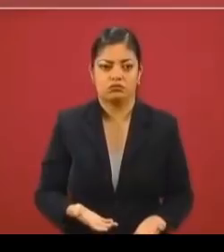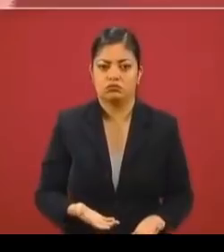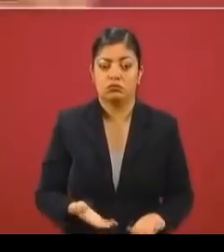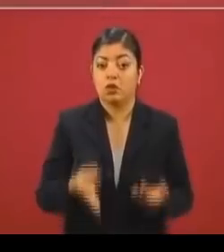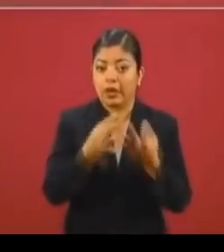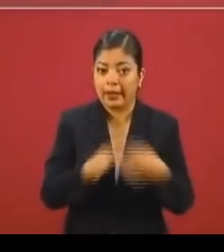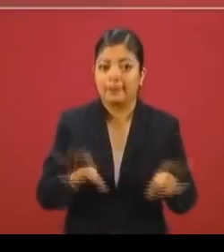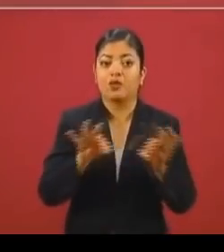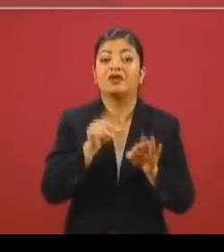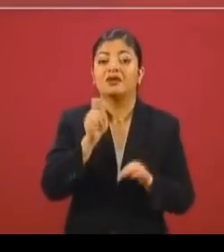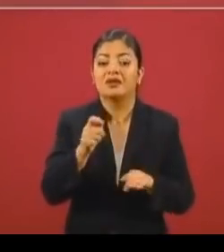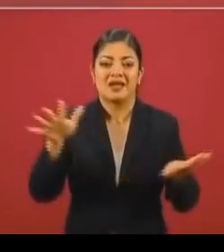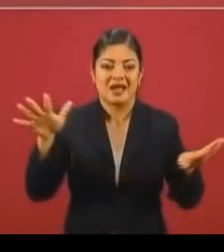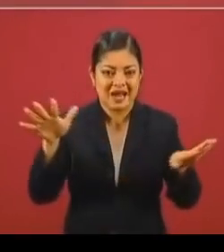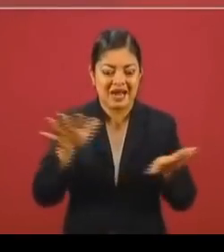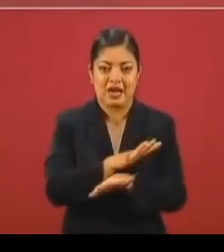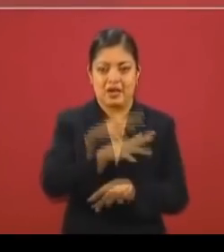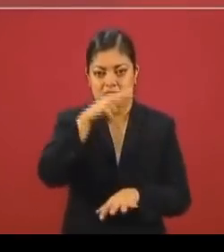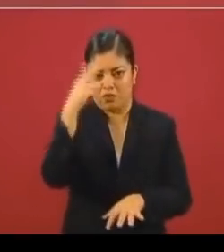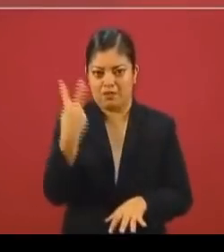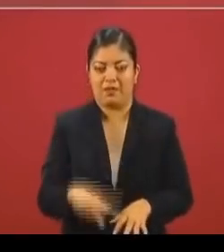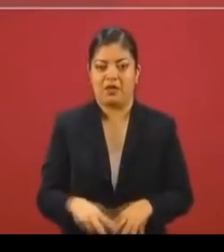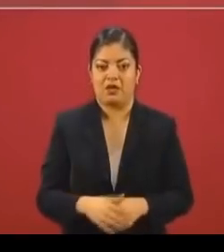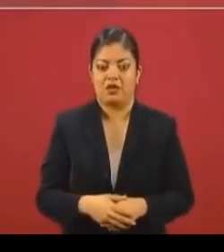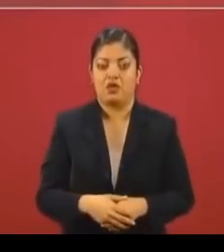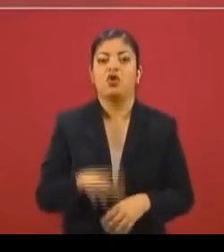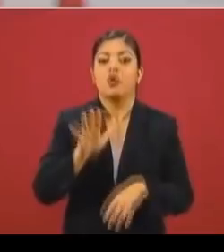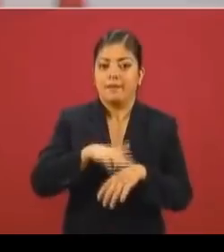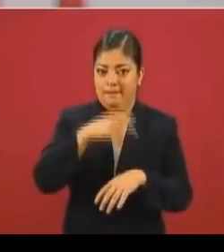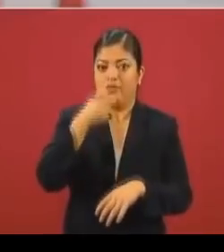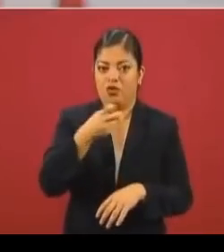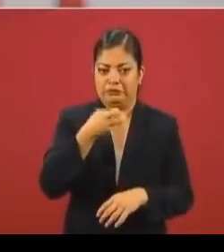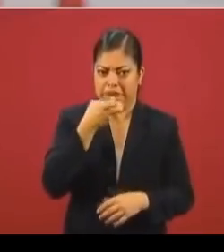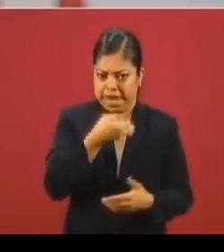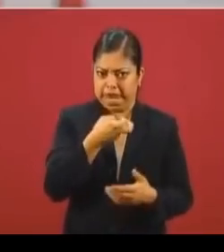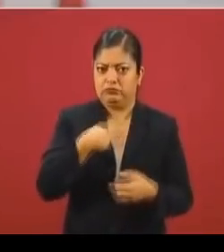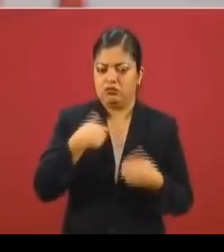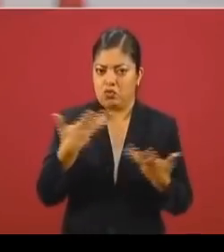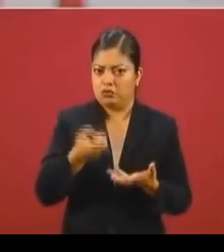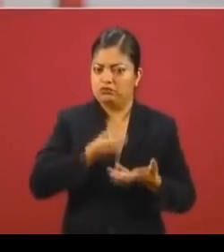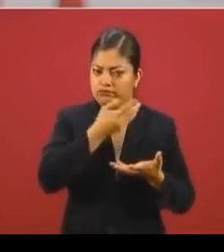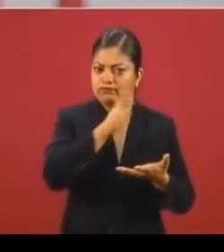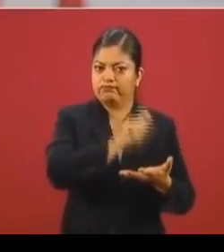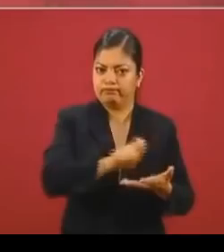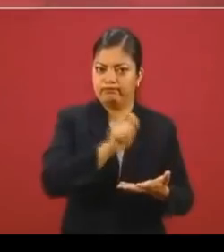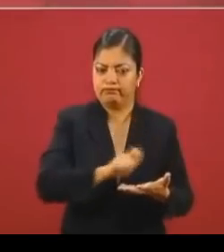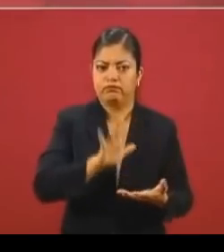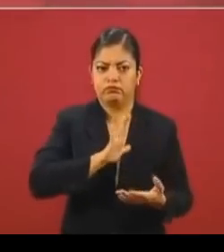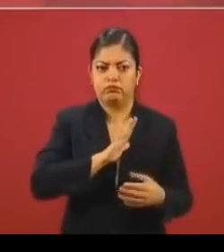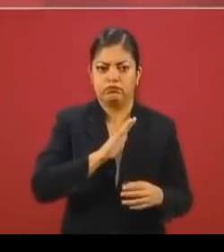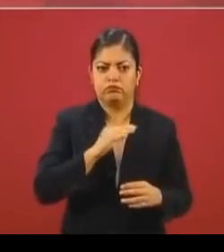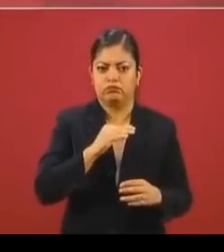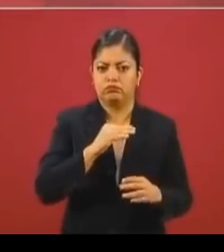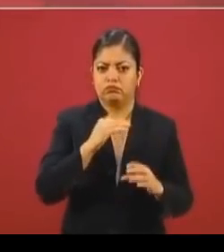Lo importante es transformar. Entonces, para eso es el ensayo, y lo subí